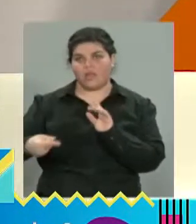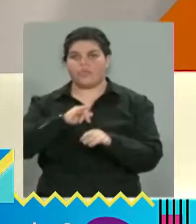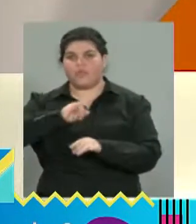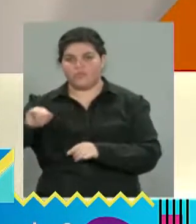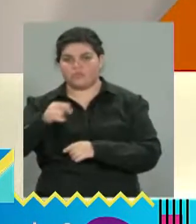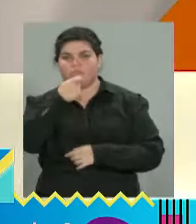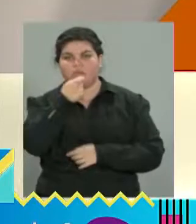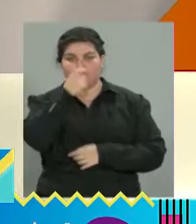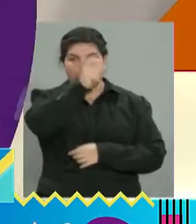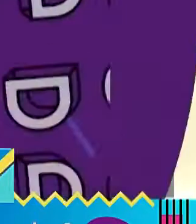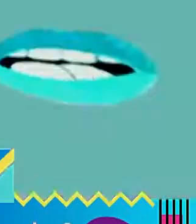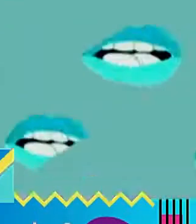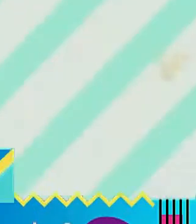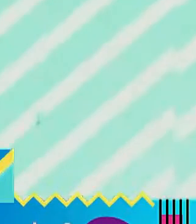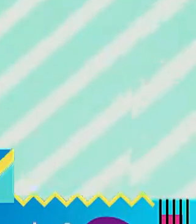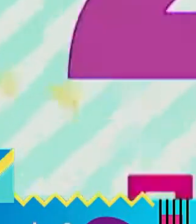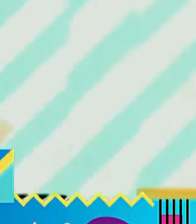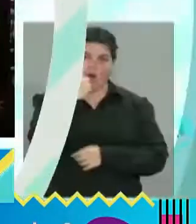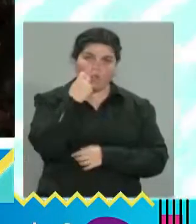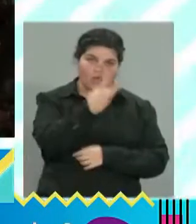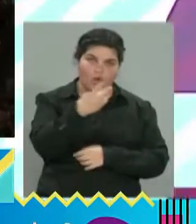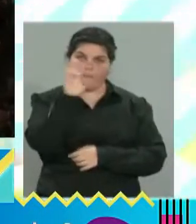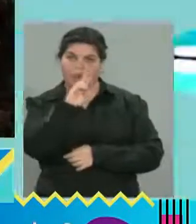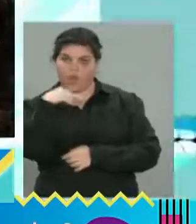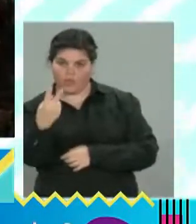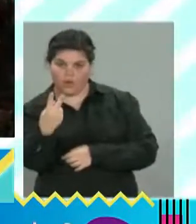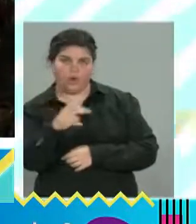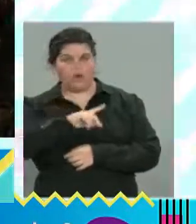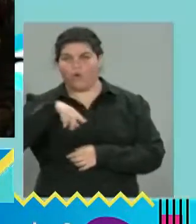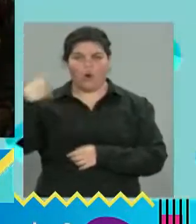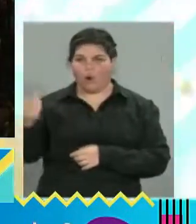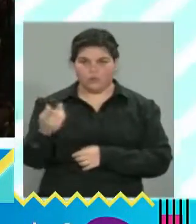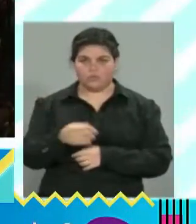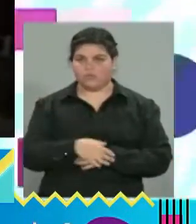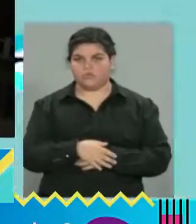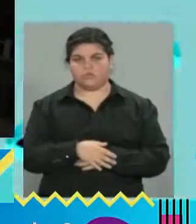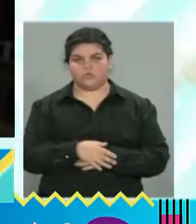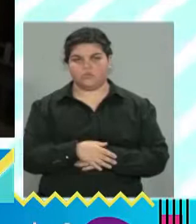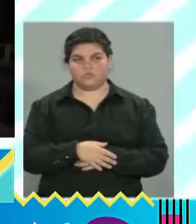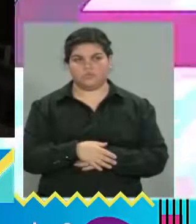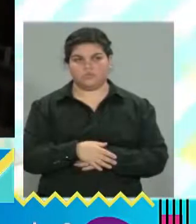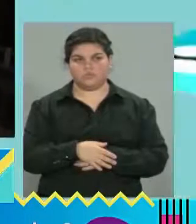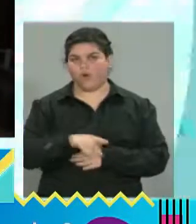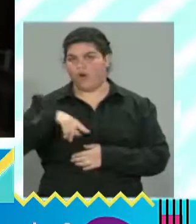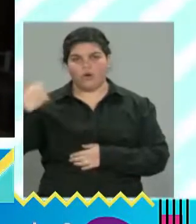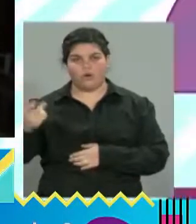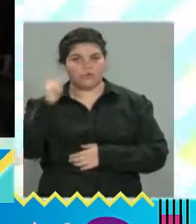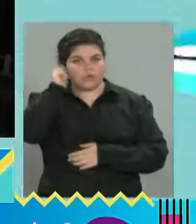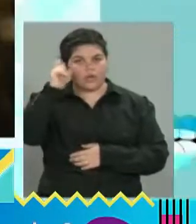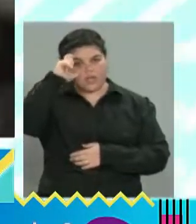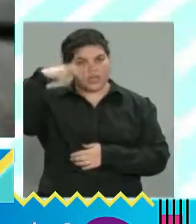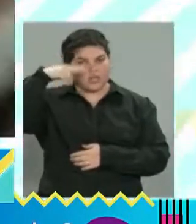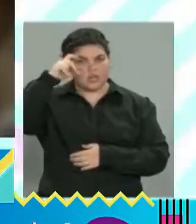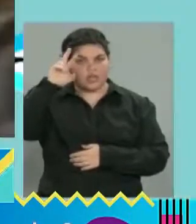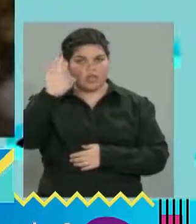personas del mismo sexo o de cualquier género sí que se autoperciban en general hoy no tienen problema